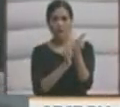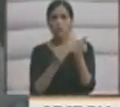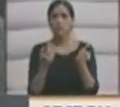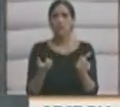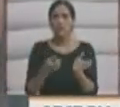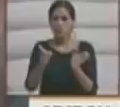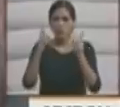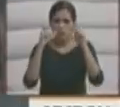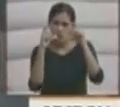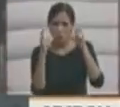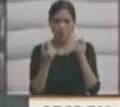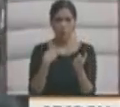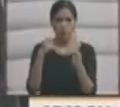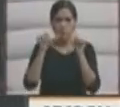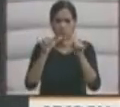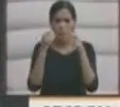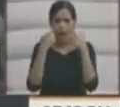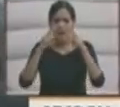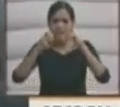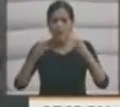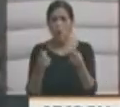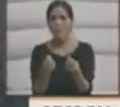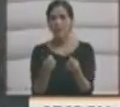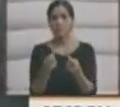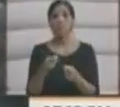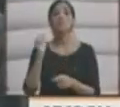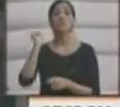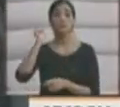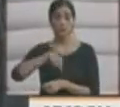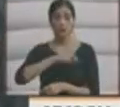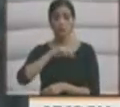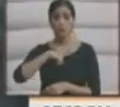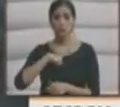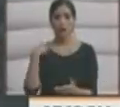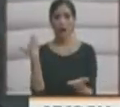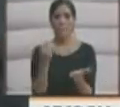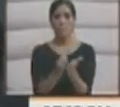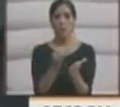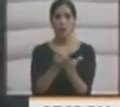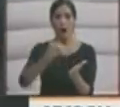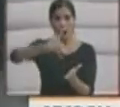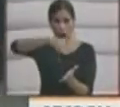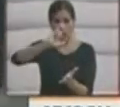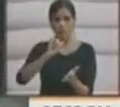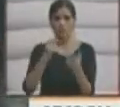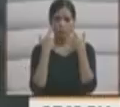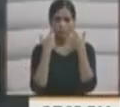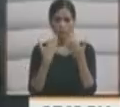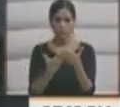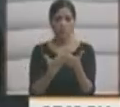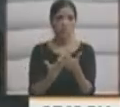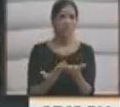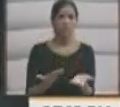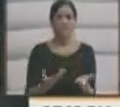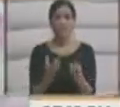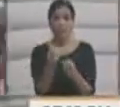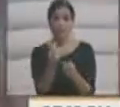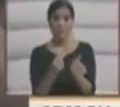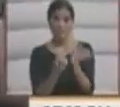acá, tú mismo has revisado los precios? Sí, nosotros tenemos prueba de que este precio, como pudiéramos ver, este precio que